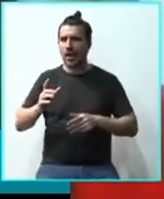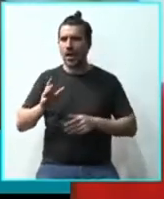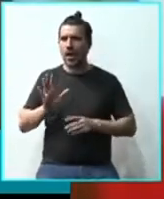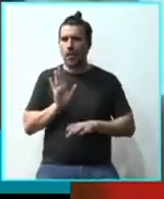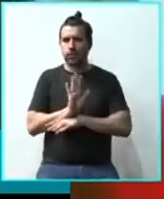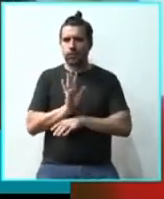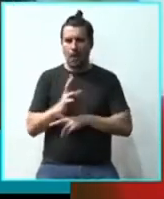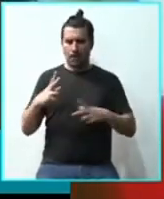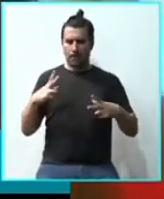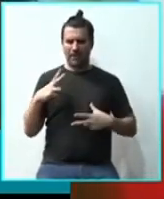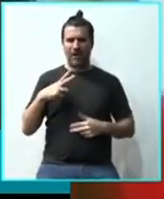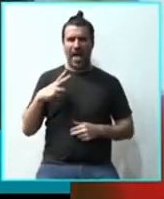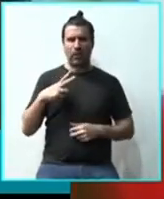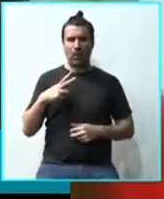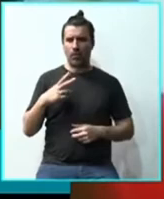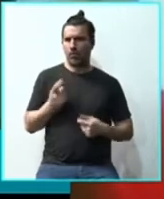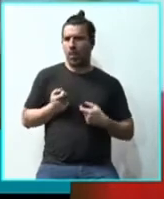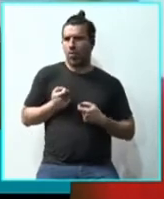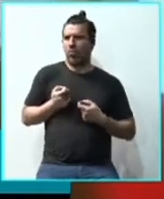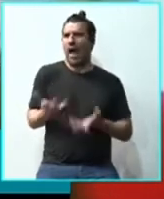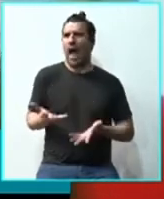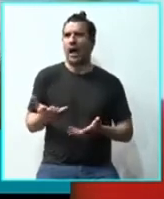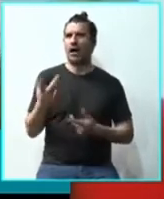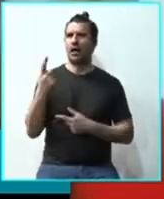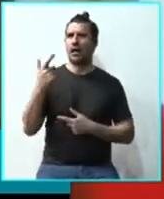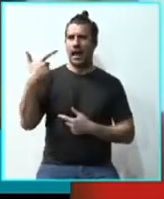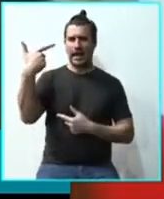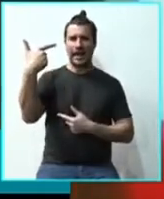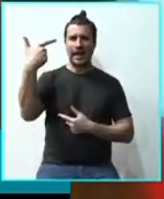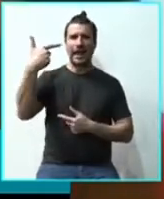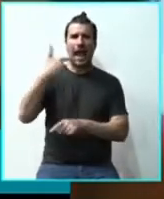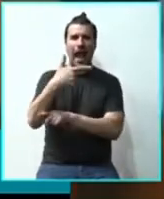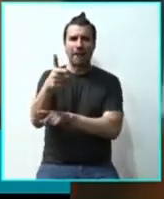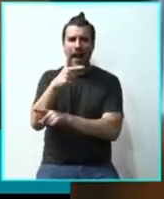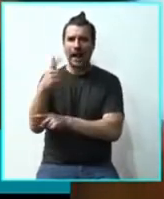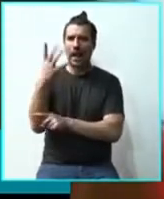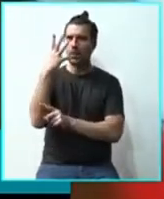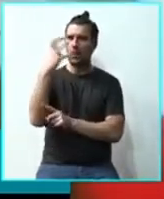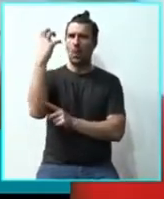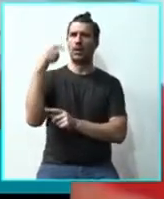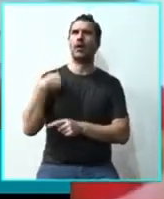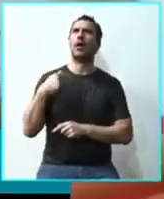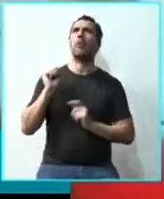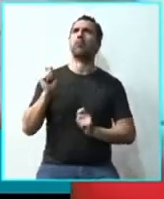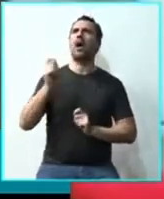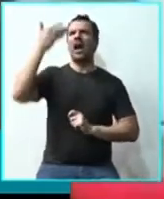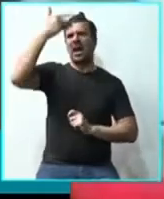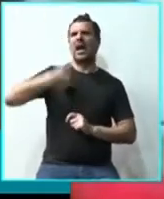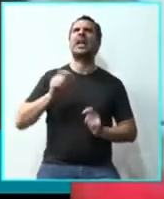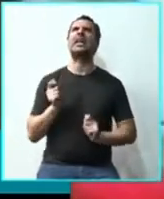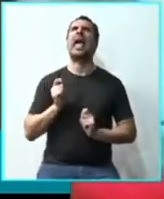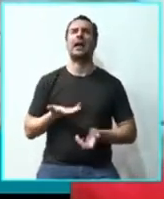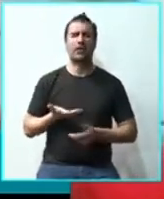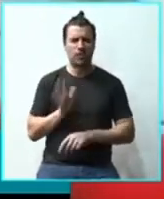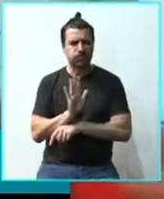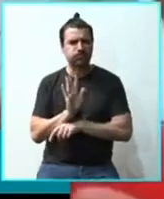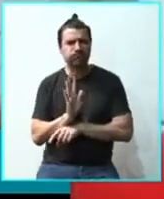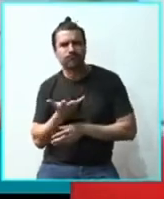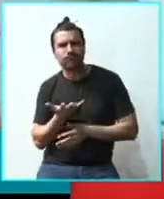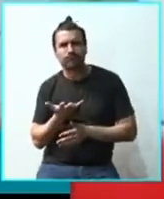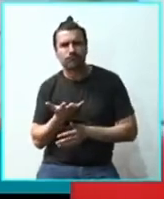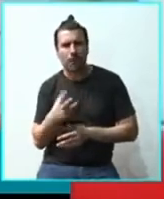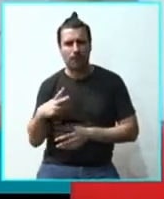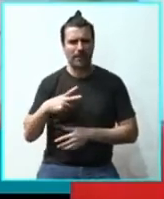que hay que dar los debates con el tiempo necesario, más aún cuando el sistema de reconocimiento facial, que está desde abril de